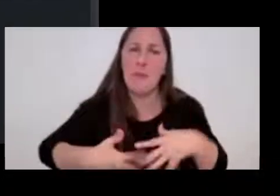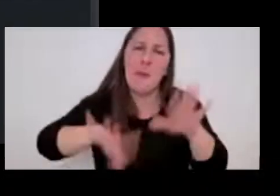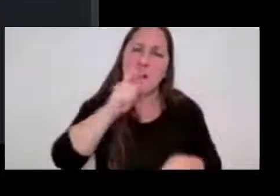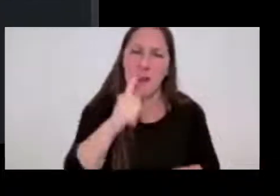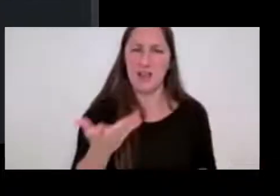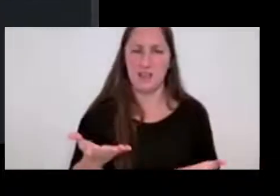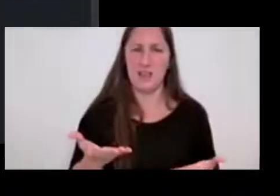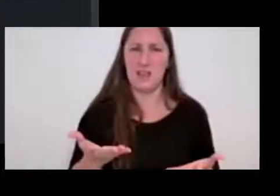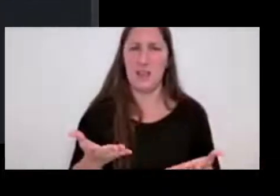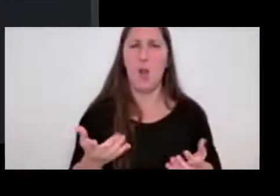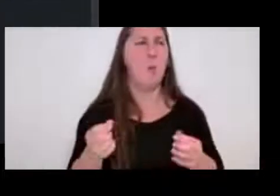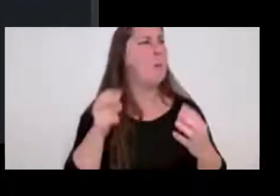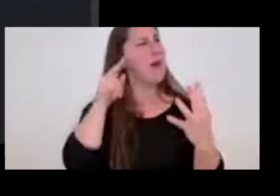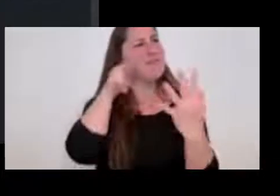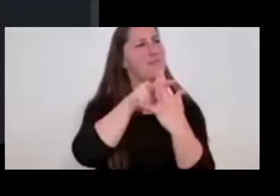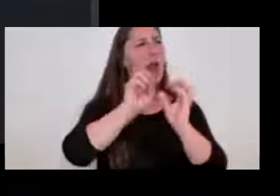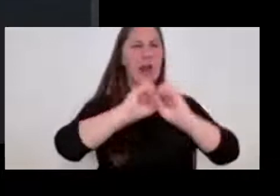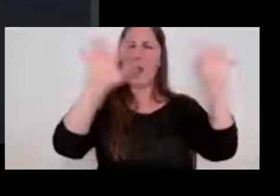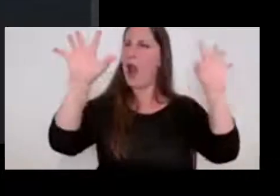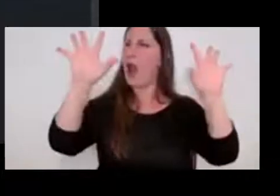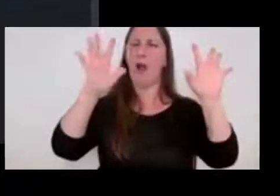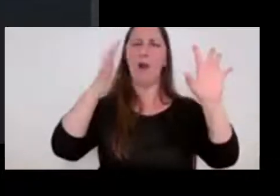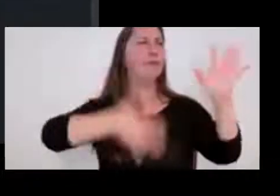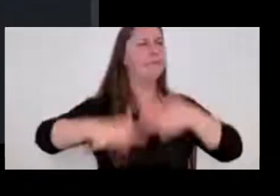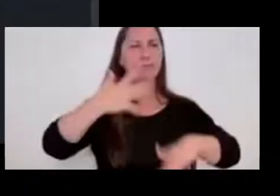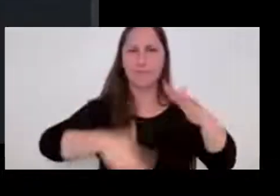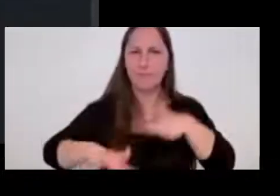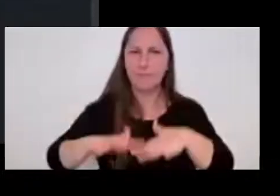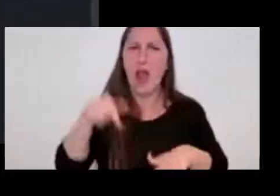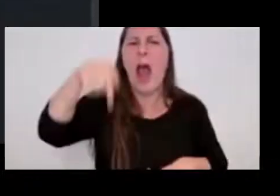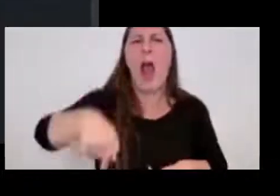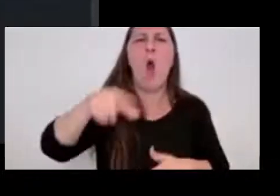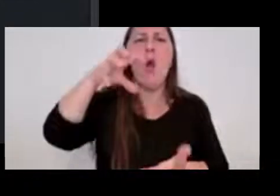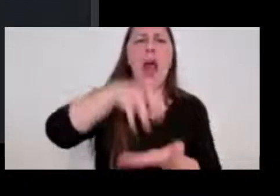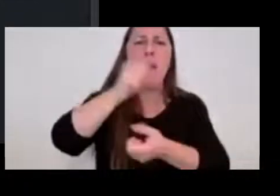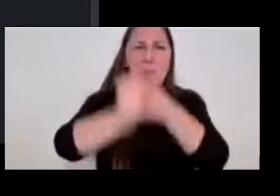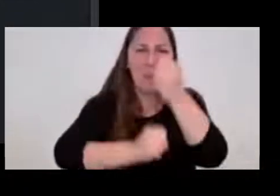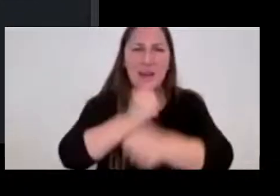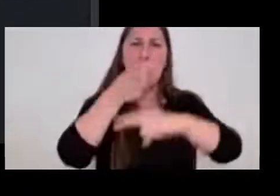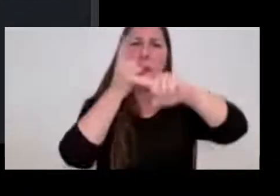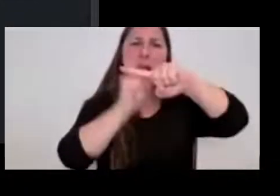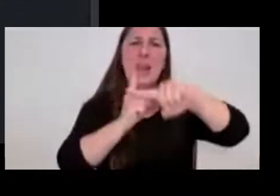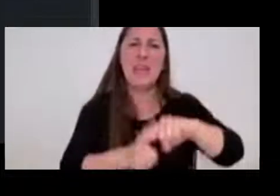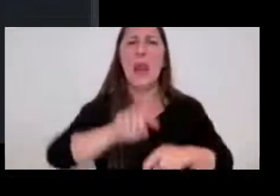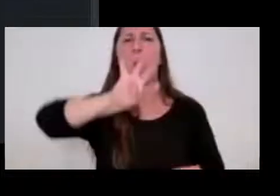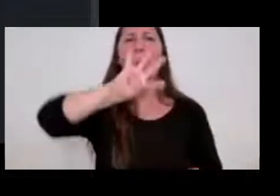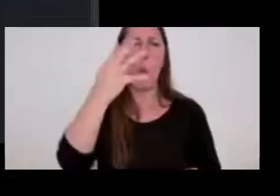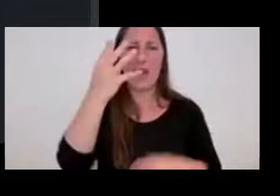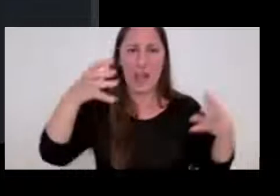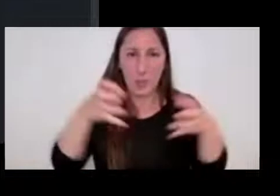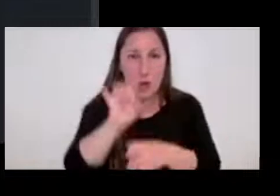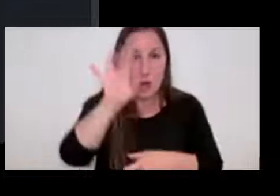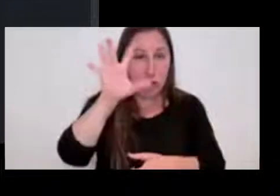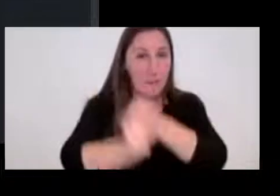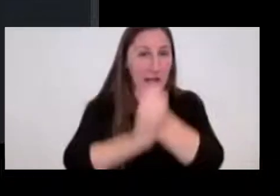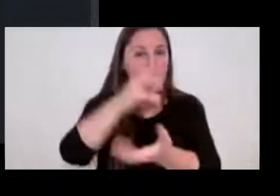cosa transparente para el empleado esto, digamos, ¿no? Fíjense lo que van a hacer las empresas ahora para liquidar todo este tema de cuarta categoría, y no solo las empresas, sino el